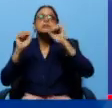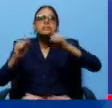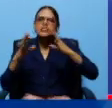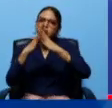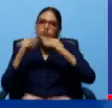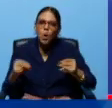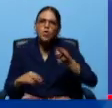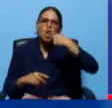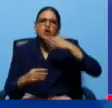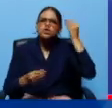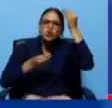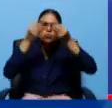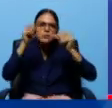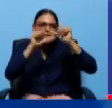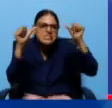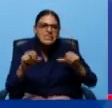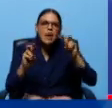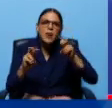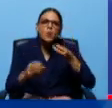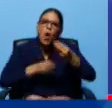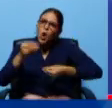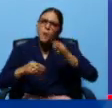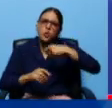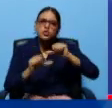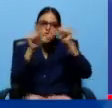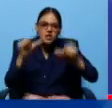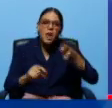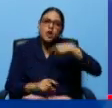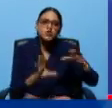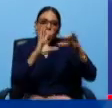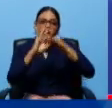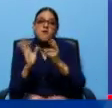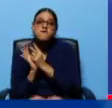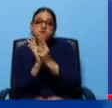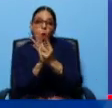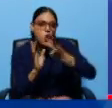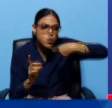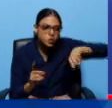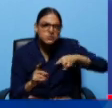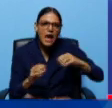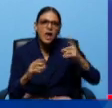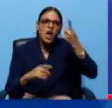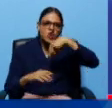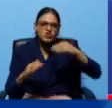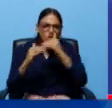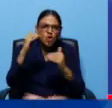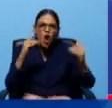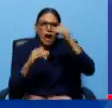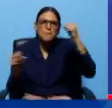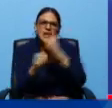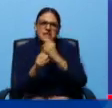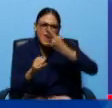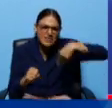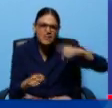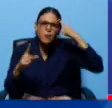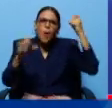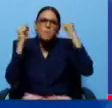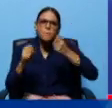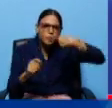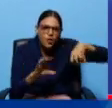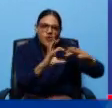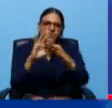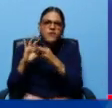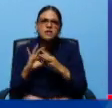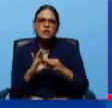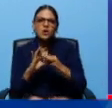que crear un nuevo método. Y el nuevo método fue unir la voluntad, la capacidad de trabajo, la capacidad profesional